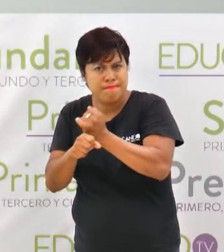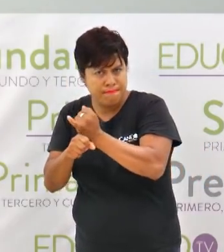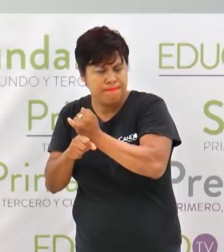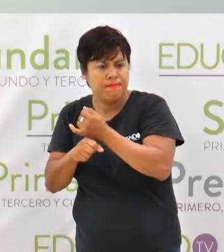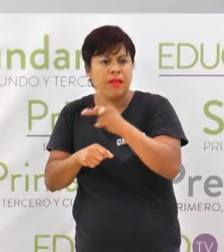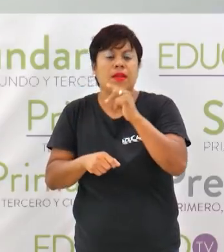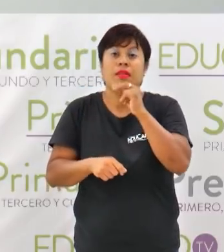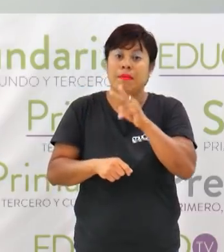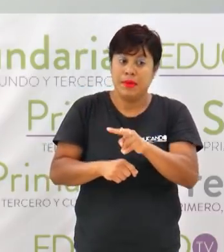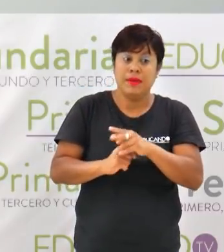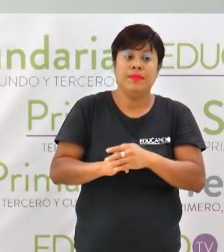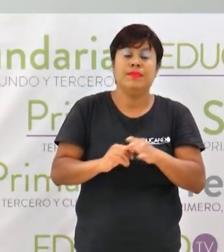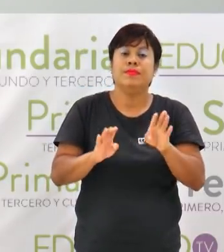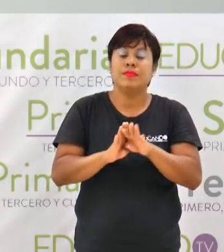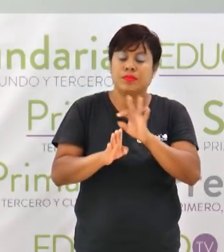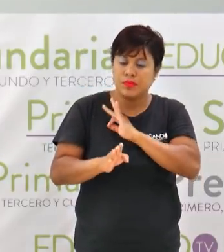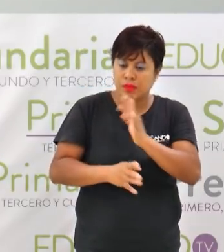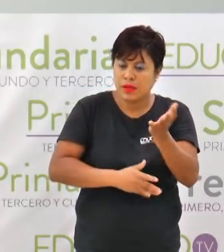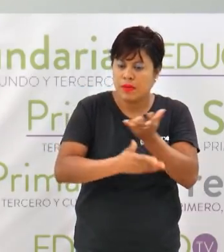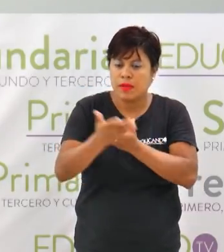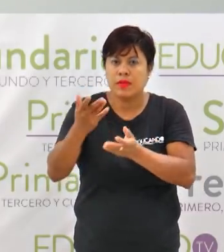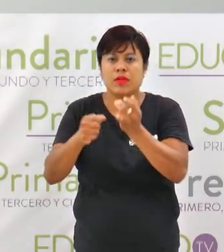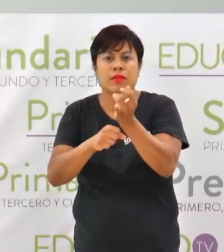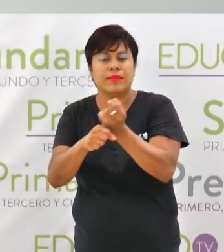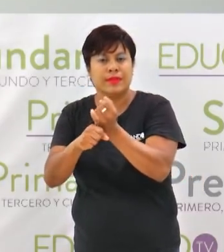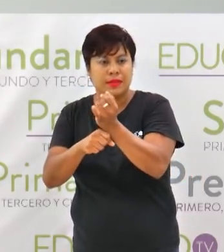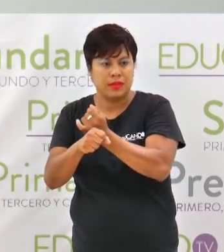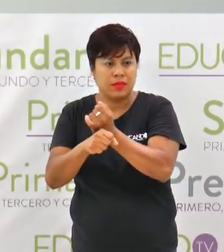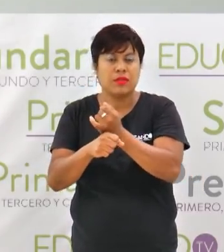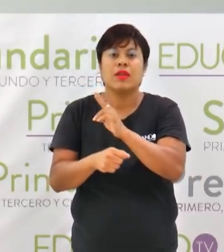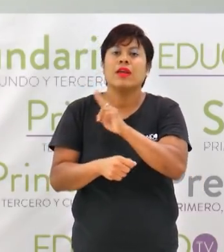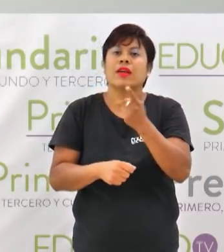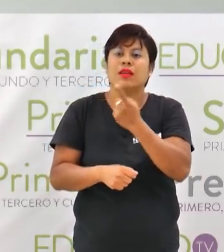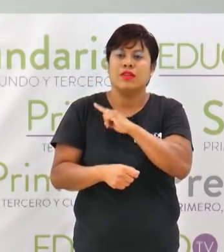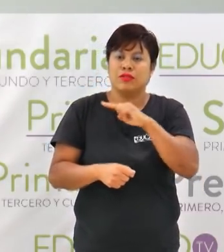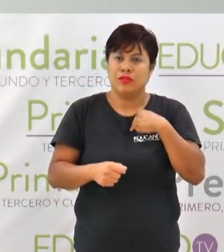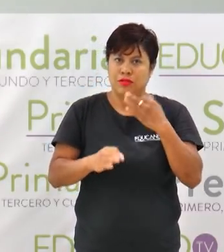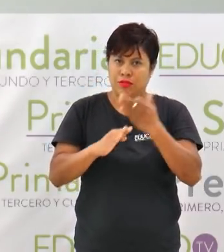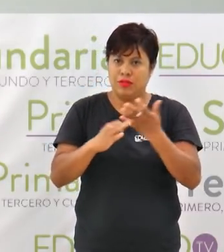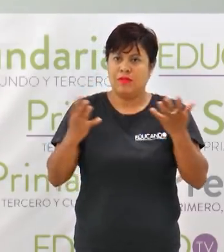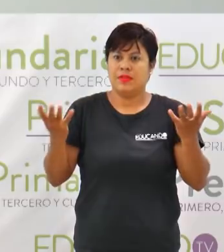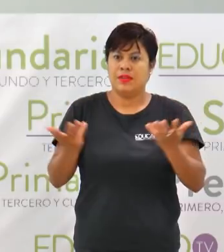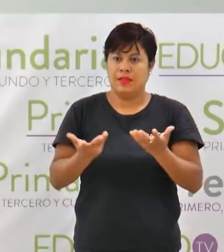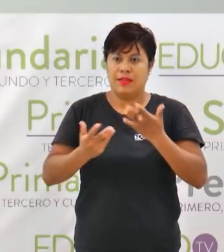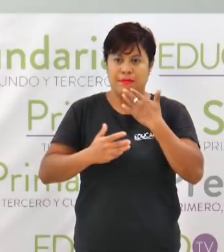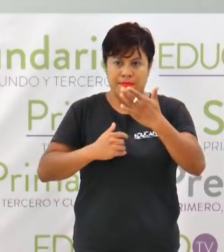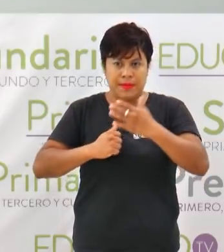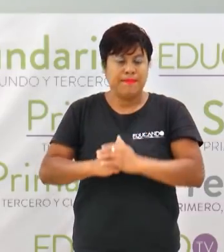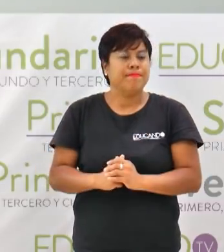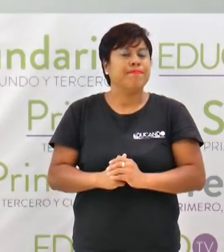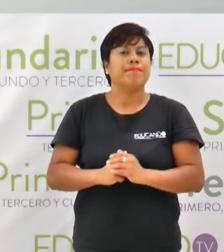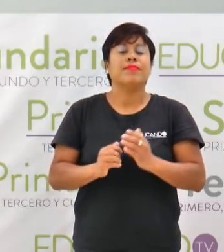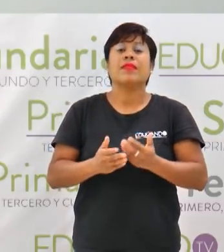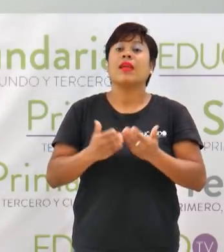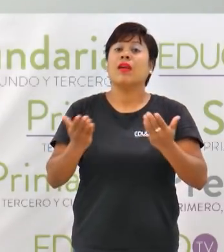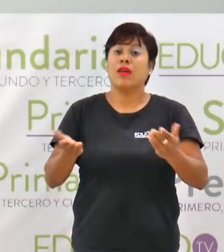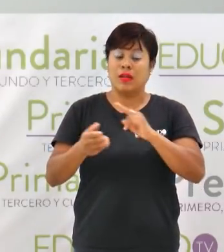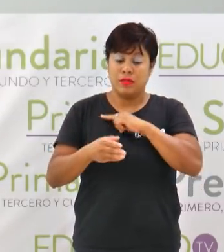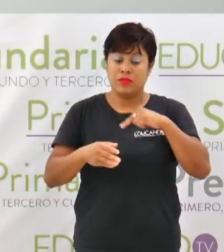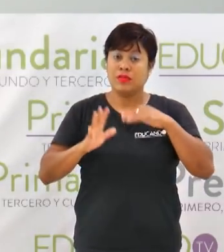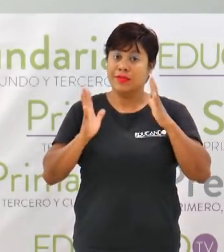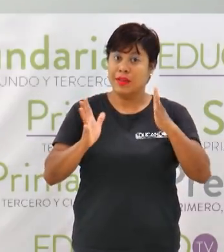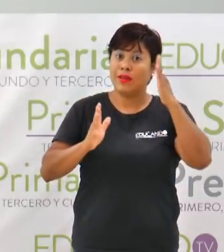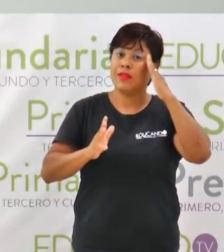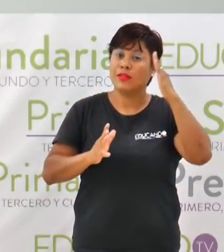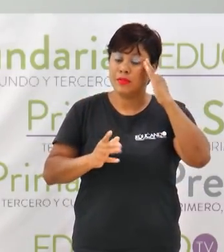pero sobre todo compartir la investigación que estamos haciendo. ¿Bien? Ahora que ya